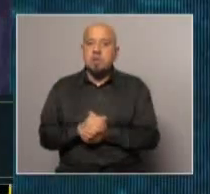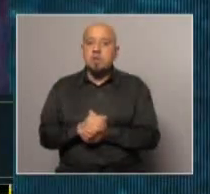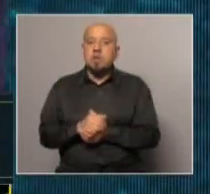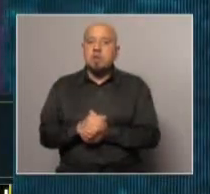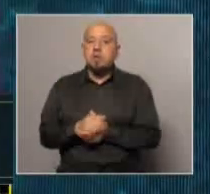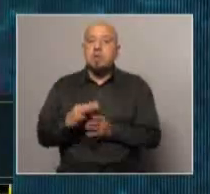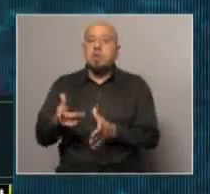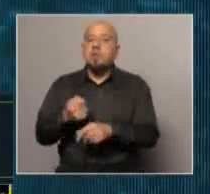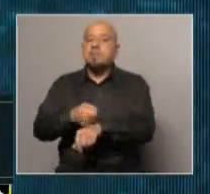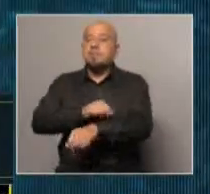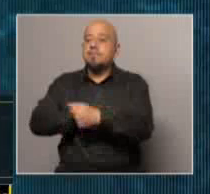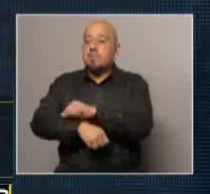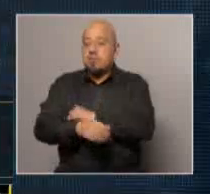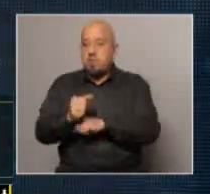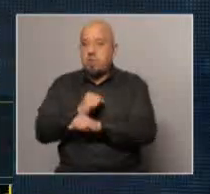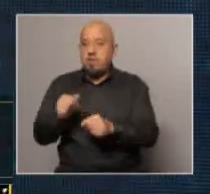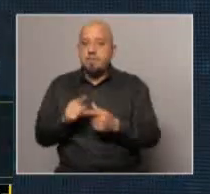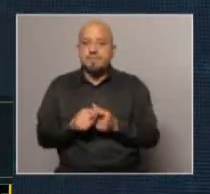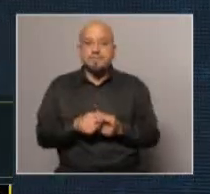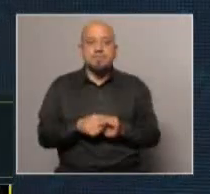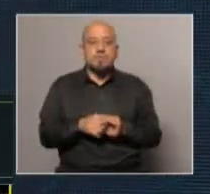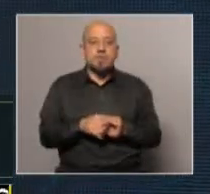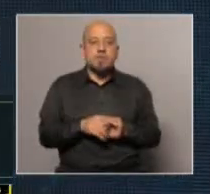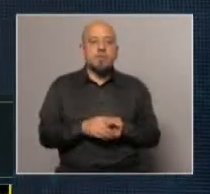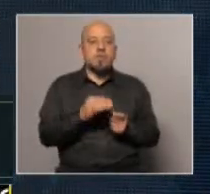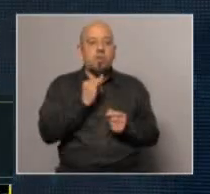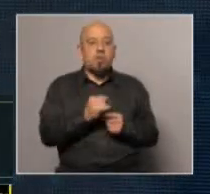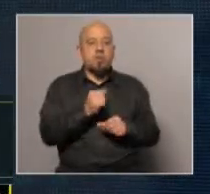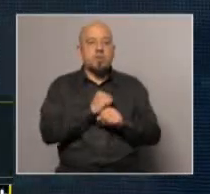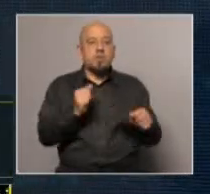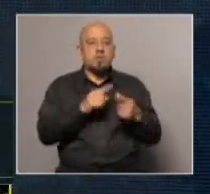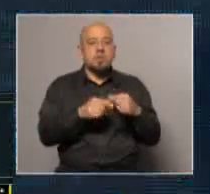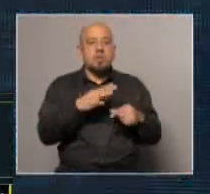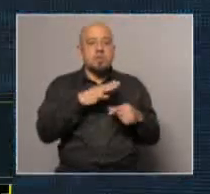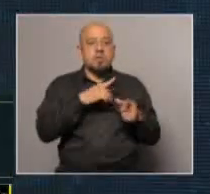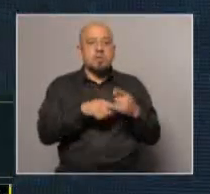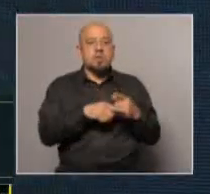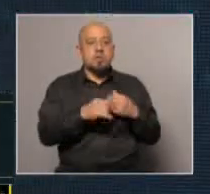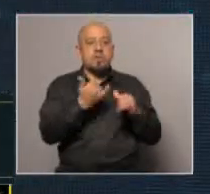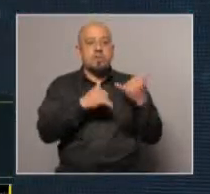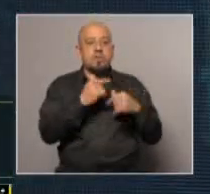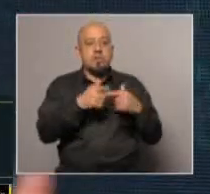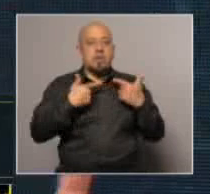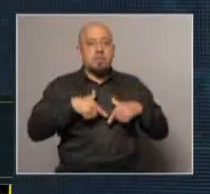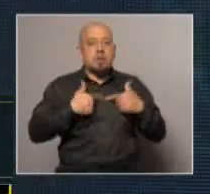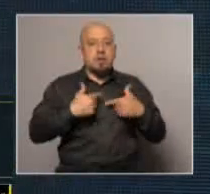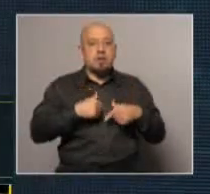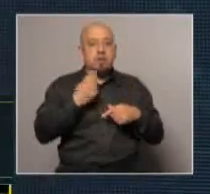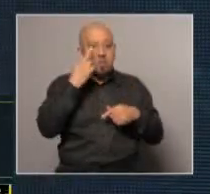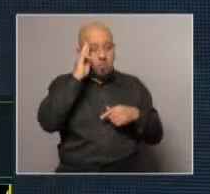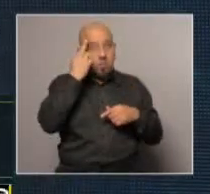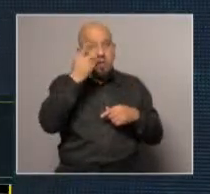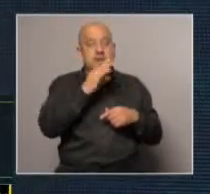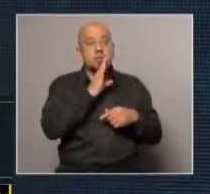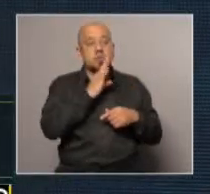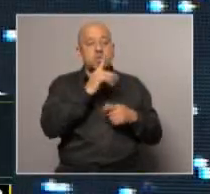o qué esfuerzo implicaría poder llegar a eso? Bueno, es posible, lo rectifica además un informe de la Embajada de Uruguay en Estados Unidos que salió el 4 de octubre, o sea que